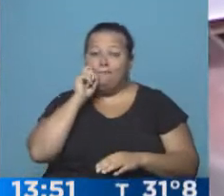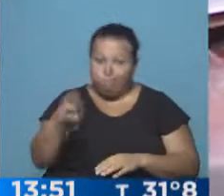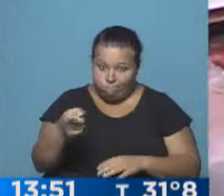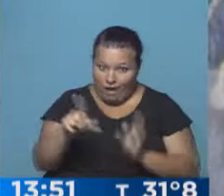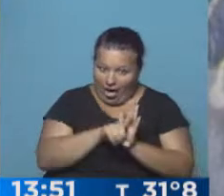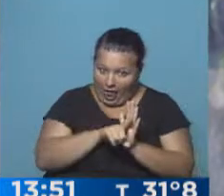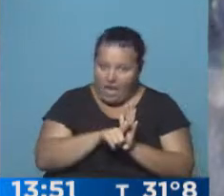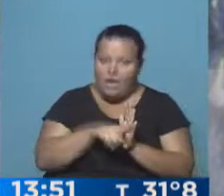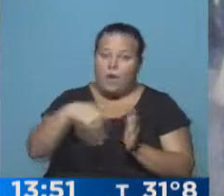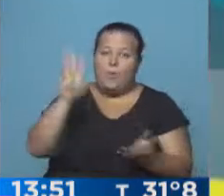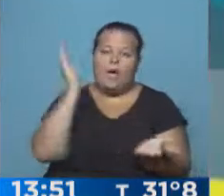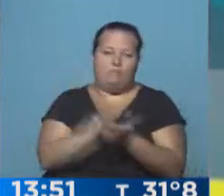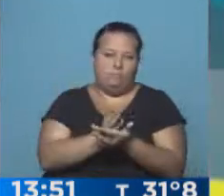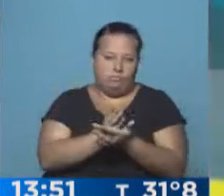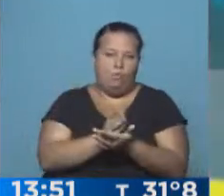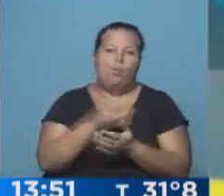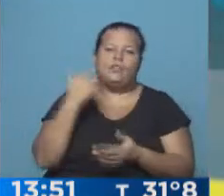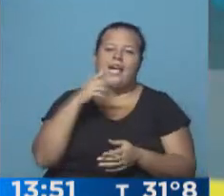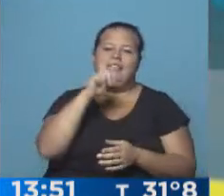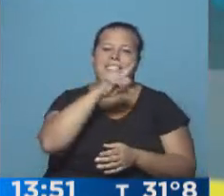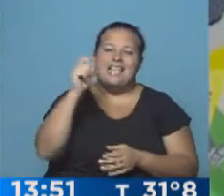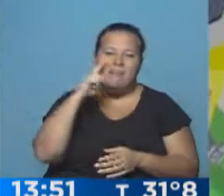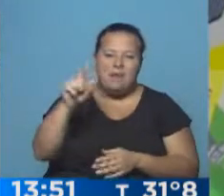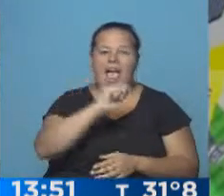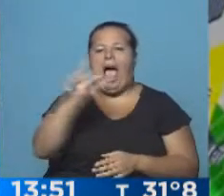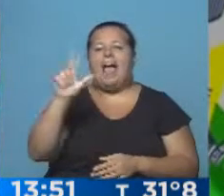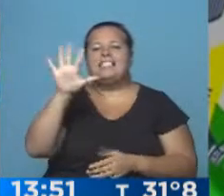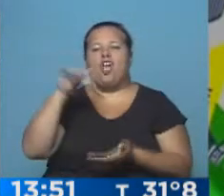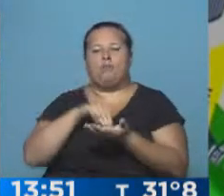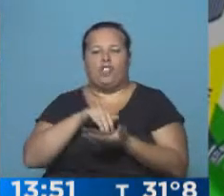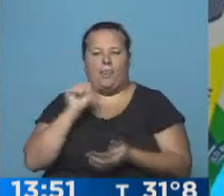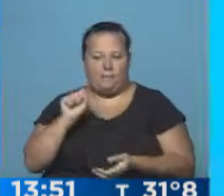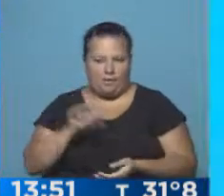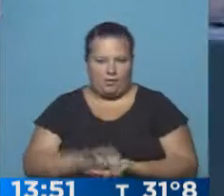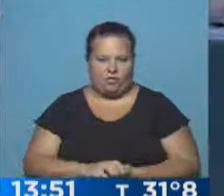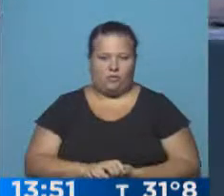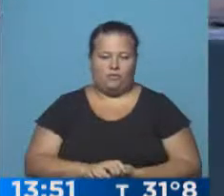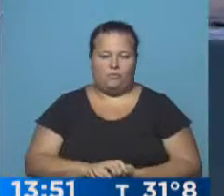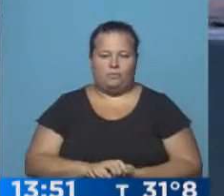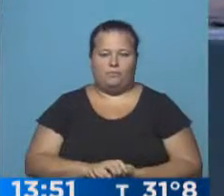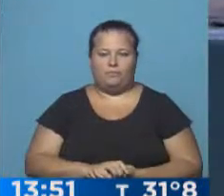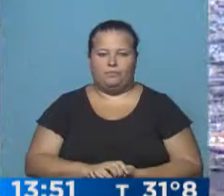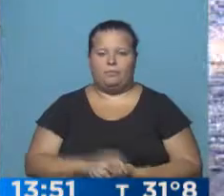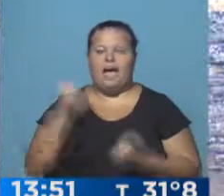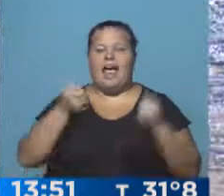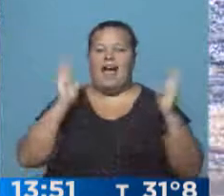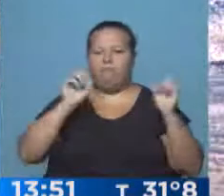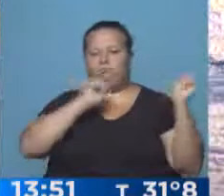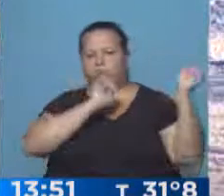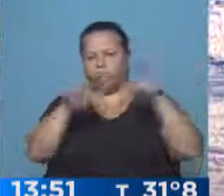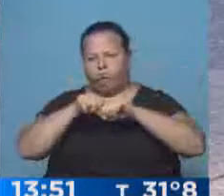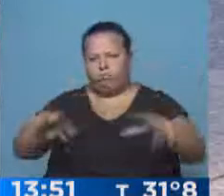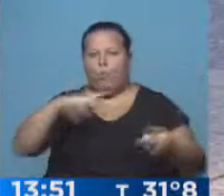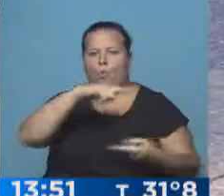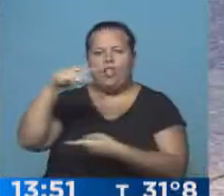normativa serán sancionados con multas desde 100 mil a 5 millones de pesos un camión volcó su carga de